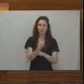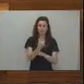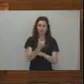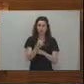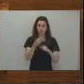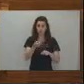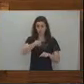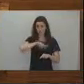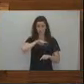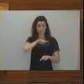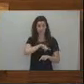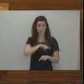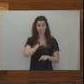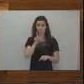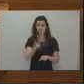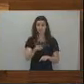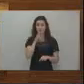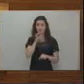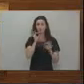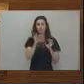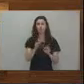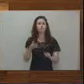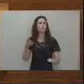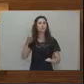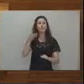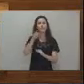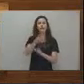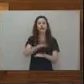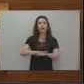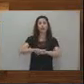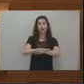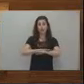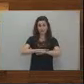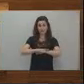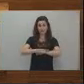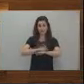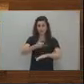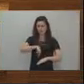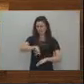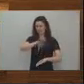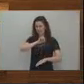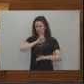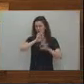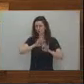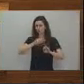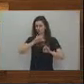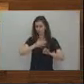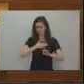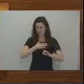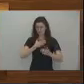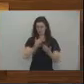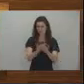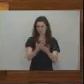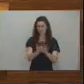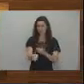nosotros sentíamos también cuando nos habíamos dirigido a un gobierno que durante años entendíamos que no había escuchado nuestras reivindicaciones.